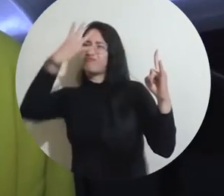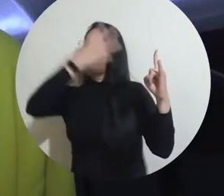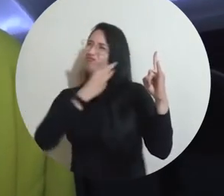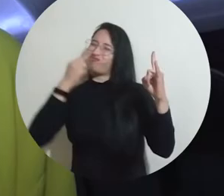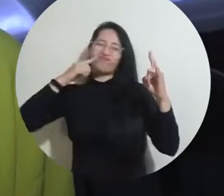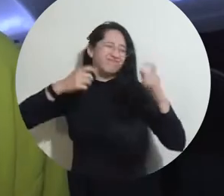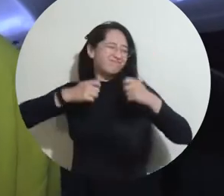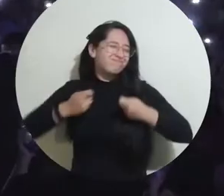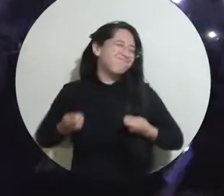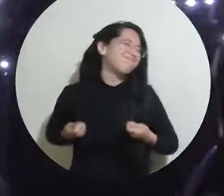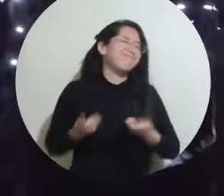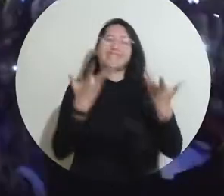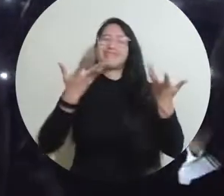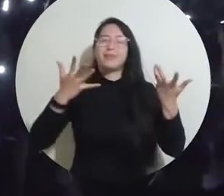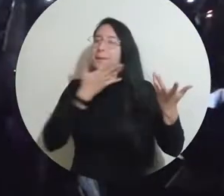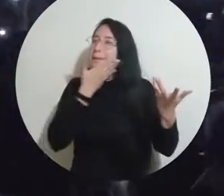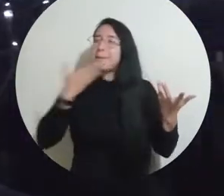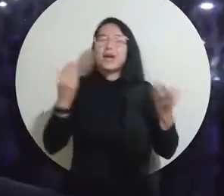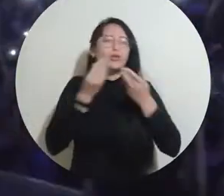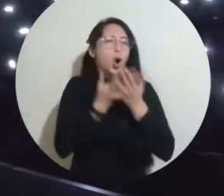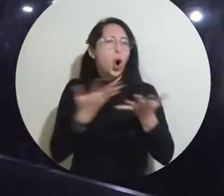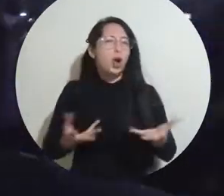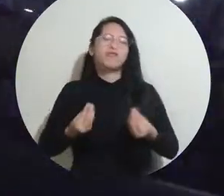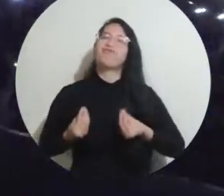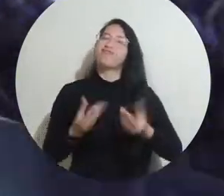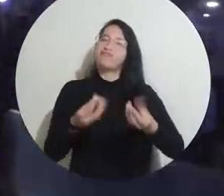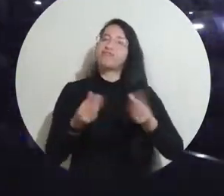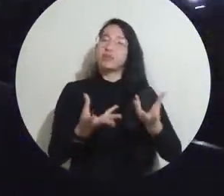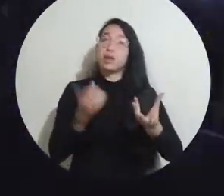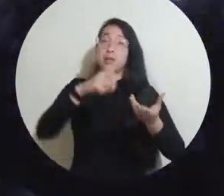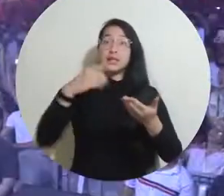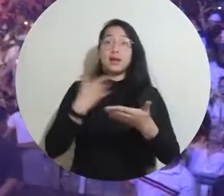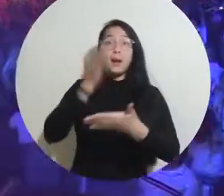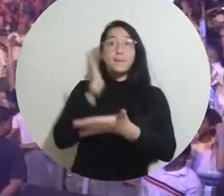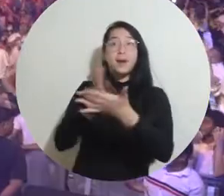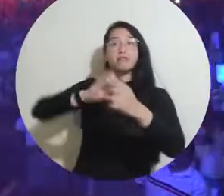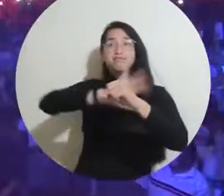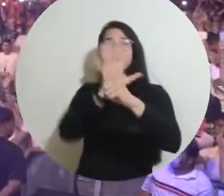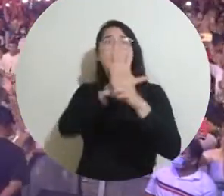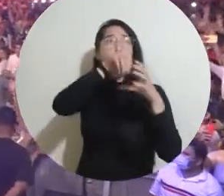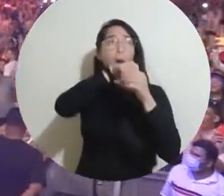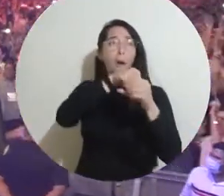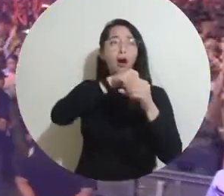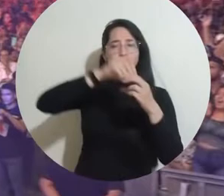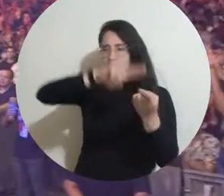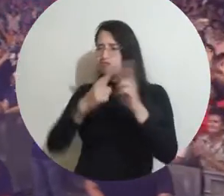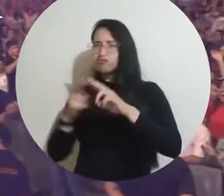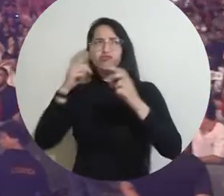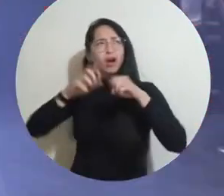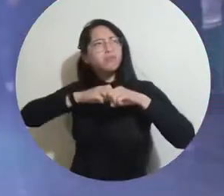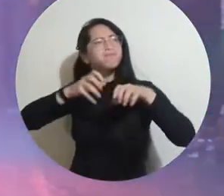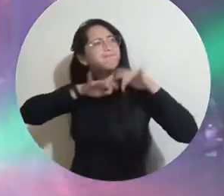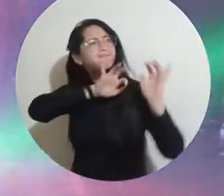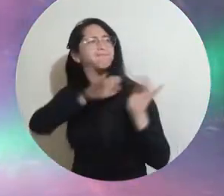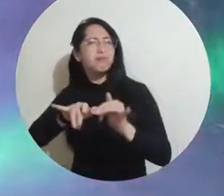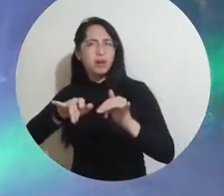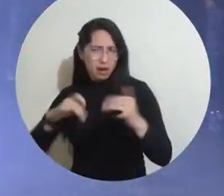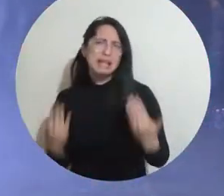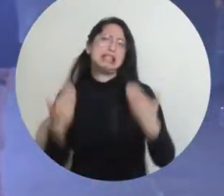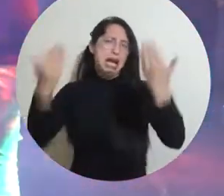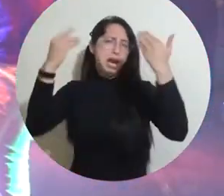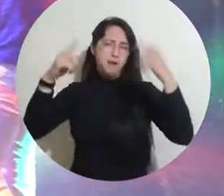merece todo lo mejor del mundo y hoy estamos celebrando porque puede estar pandemia nos merecemos una fiesta como la que estamos viviendo